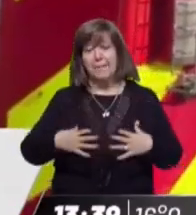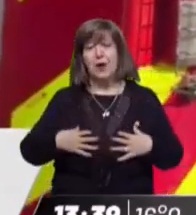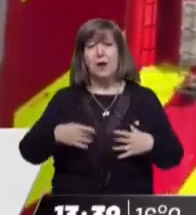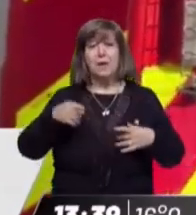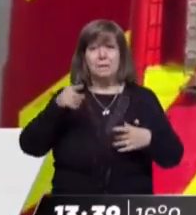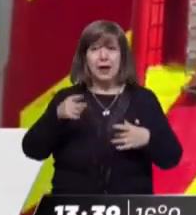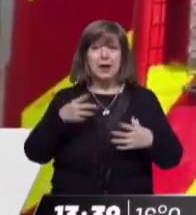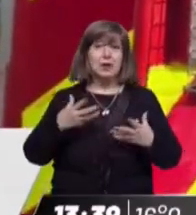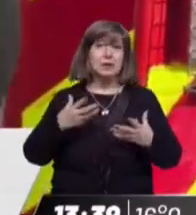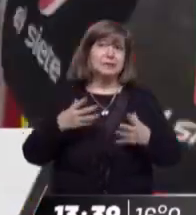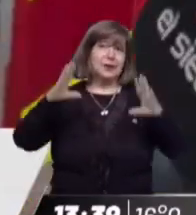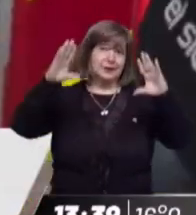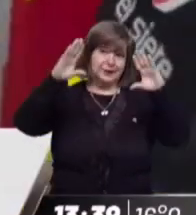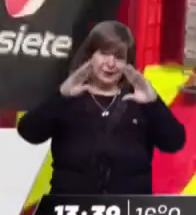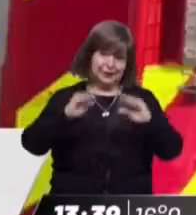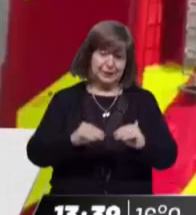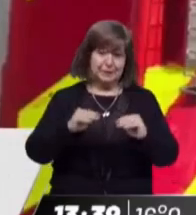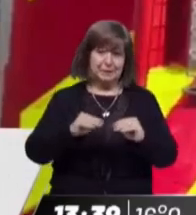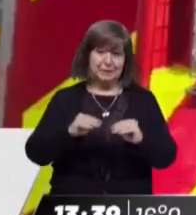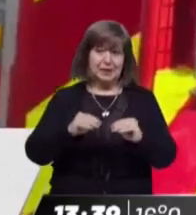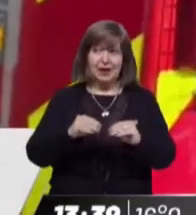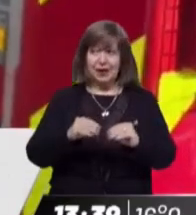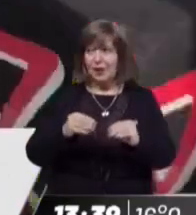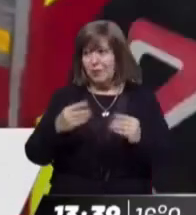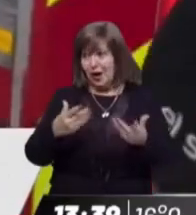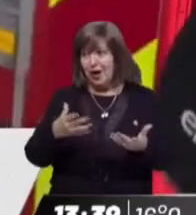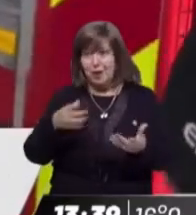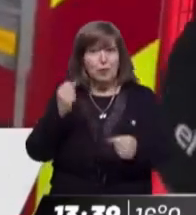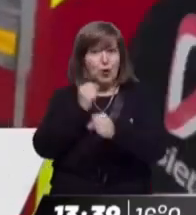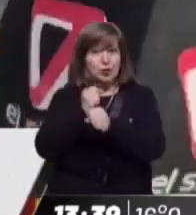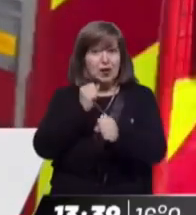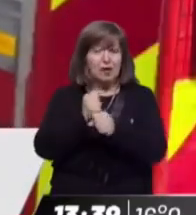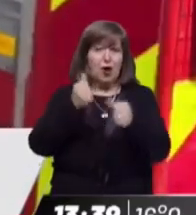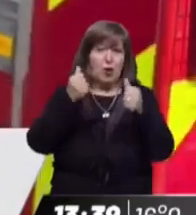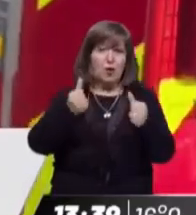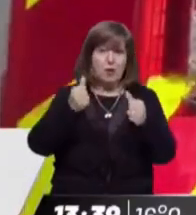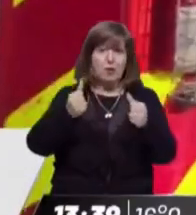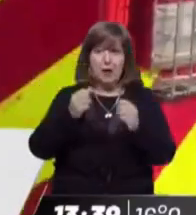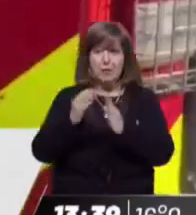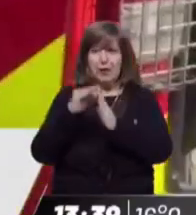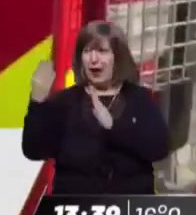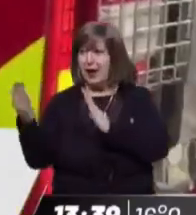pudimos. Montón hicieron. Sí. Se podría haber incendiado un montón.